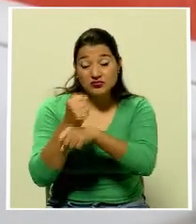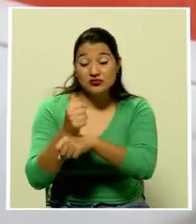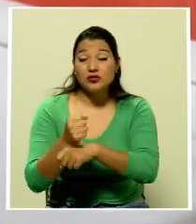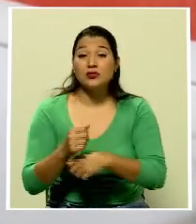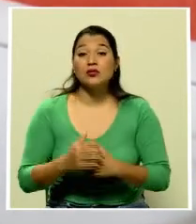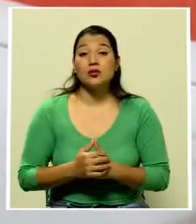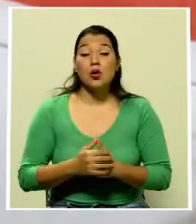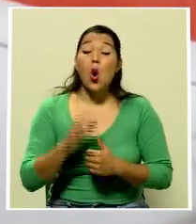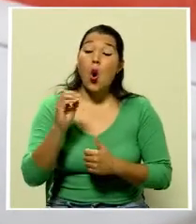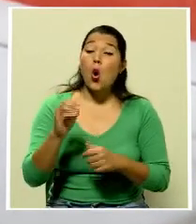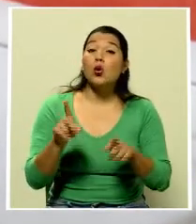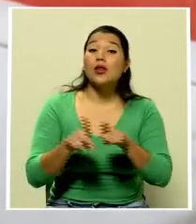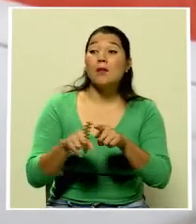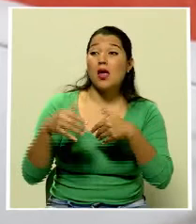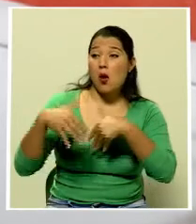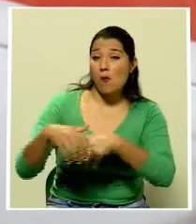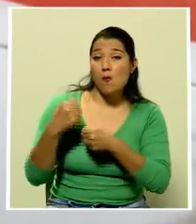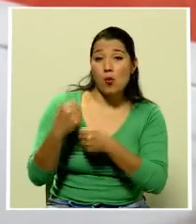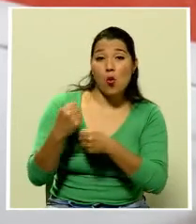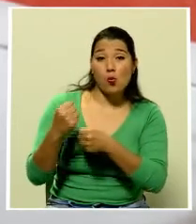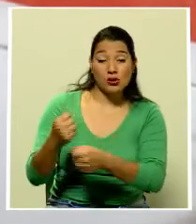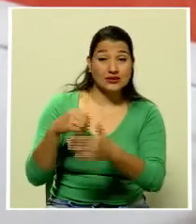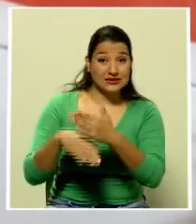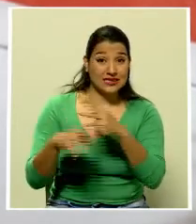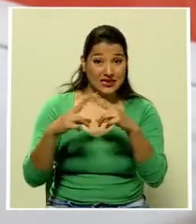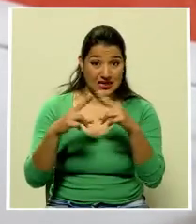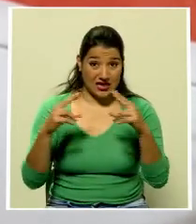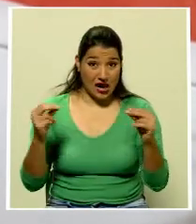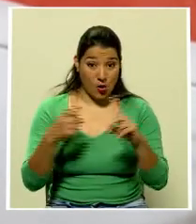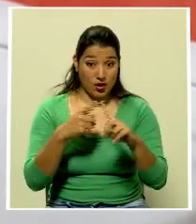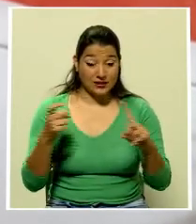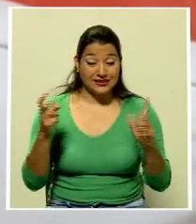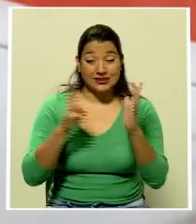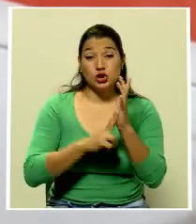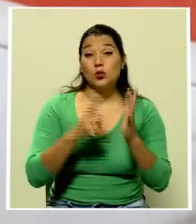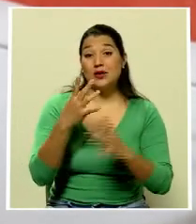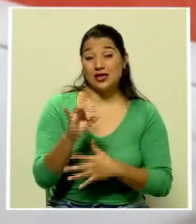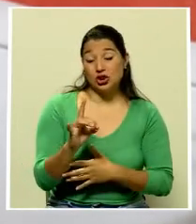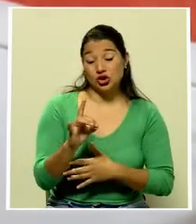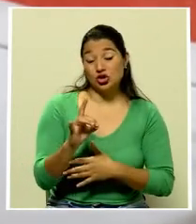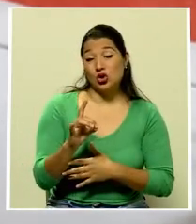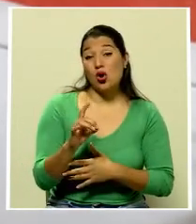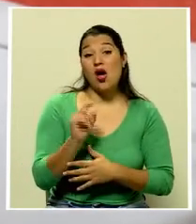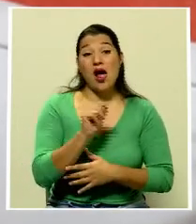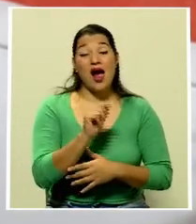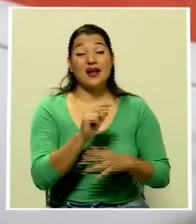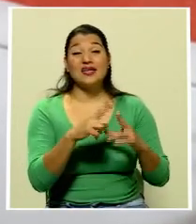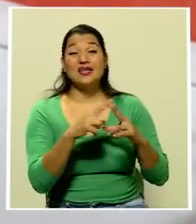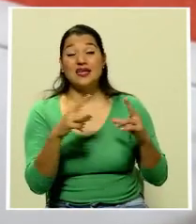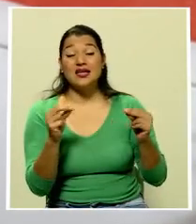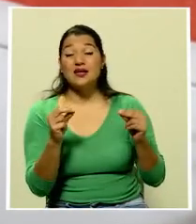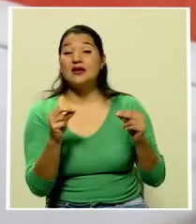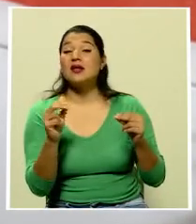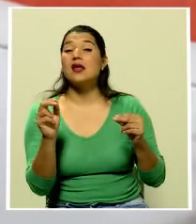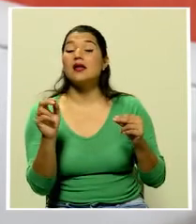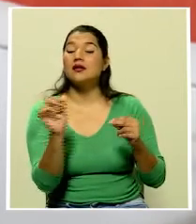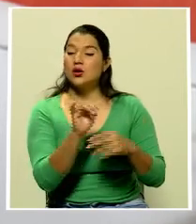en las protestas en Nicaragua de 2018, cuando eran reprimidas a punta de